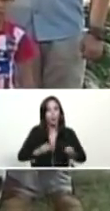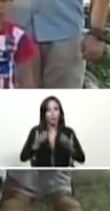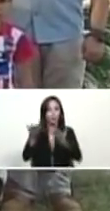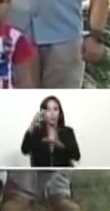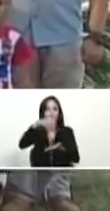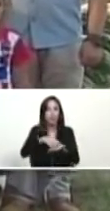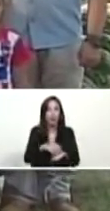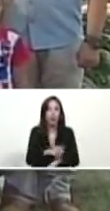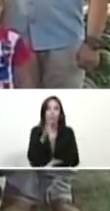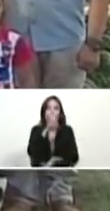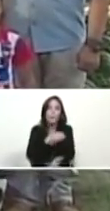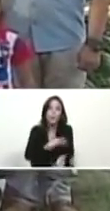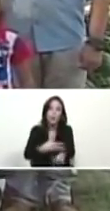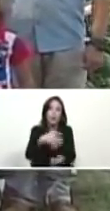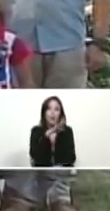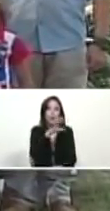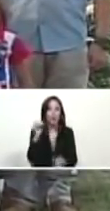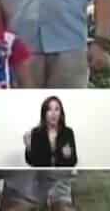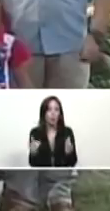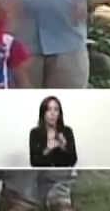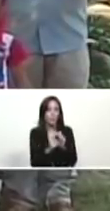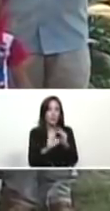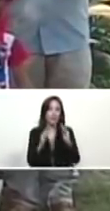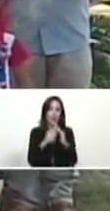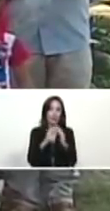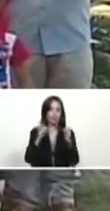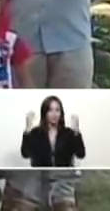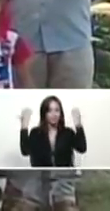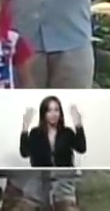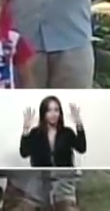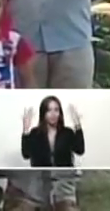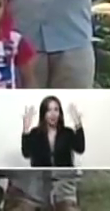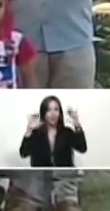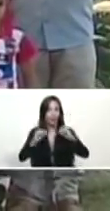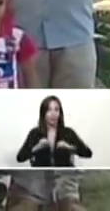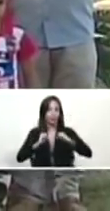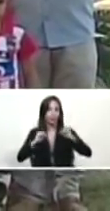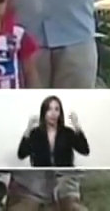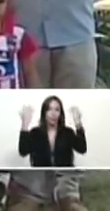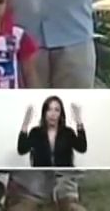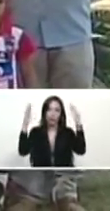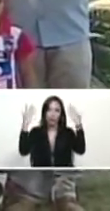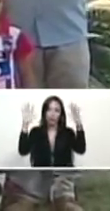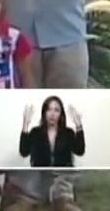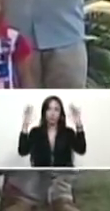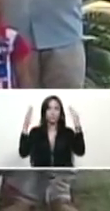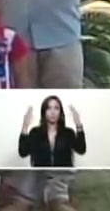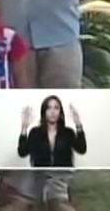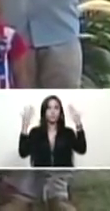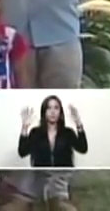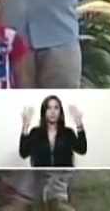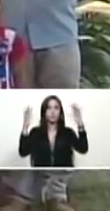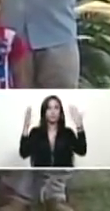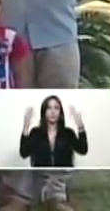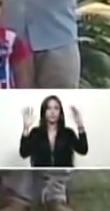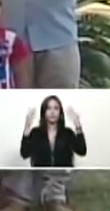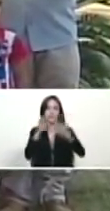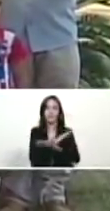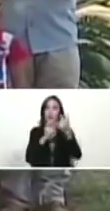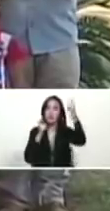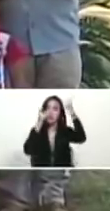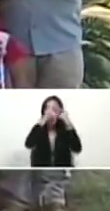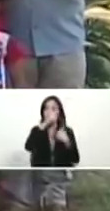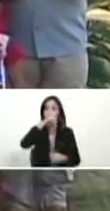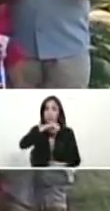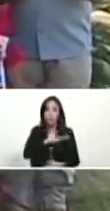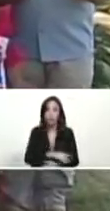estado 2.500.000 de viviendas. Fuerte aplauso para usted, camarada presidente. Fuerte aplauso para el legado del comandante Chávez.